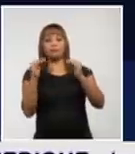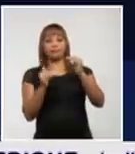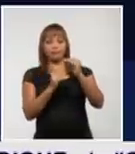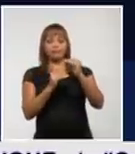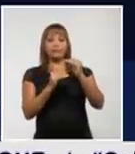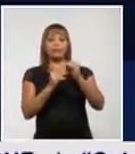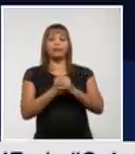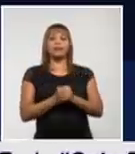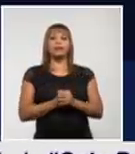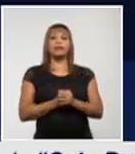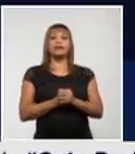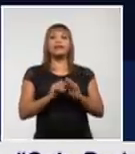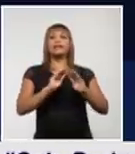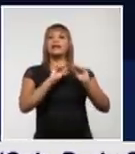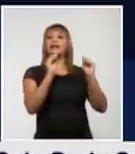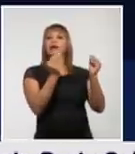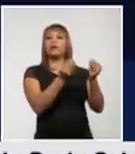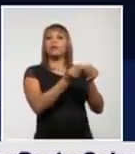y ya se acumulan